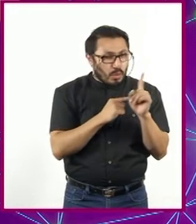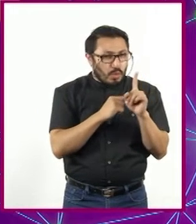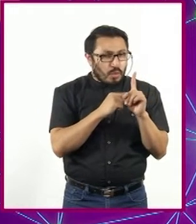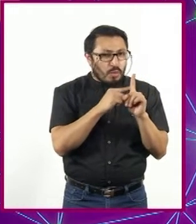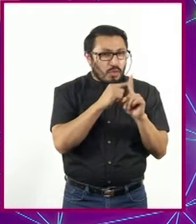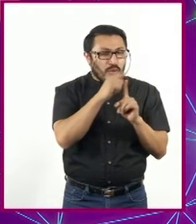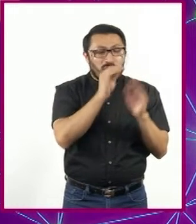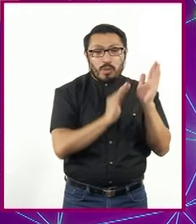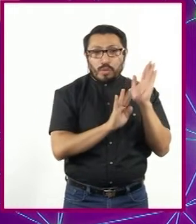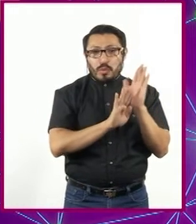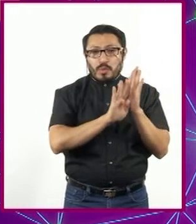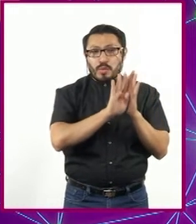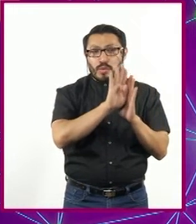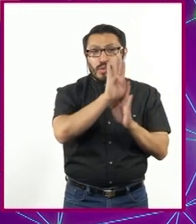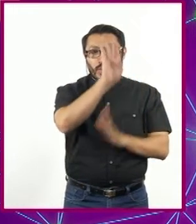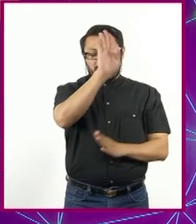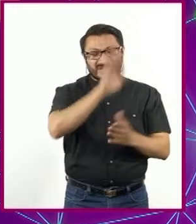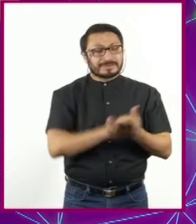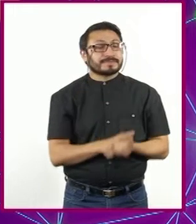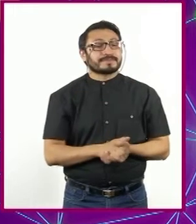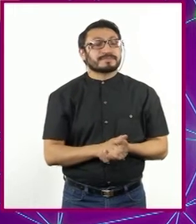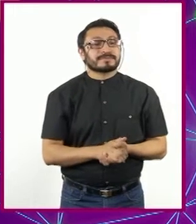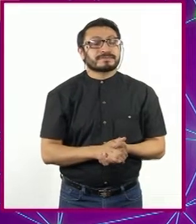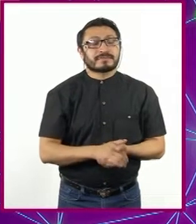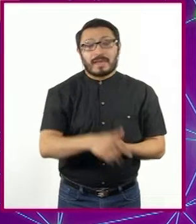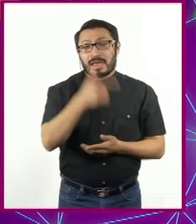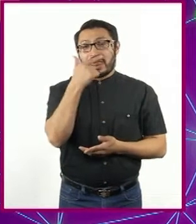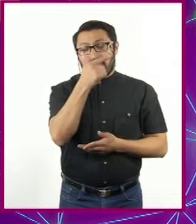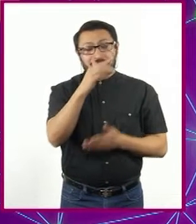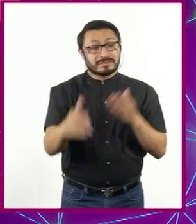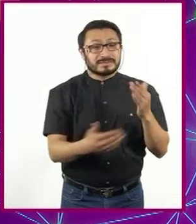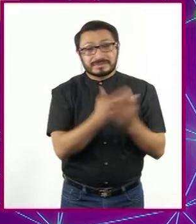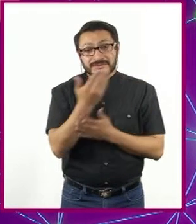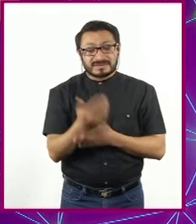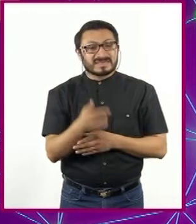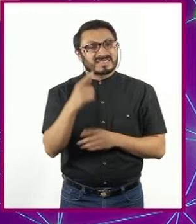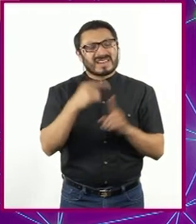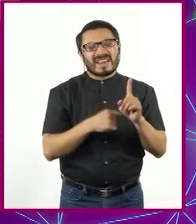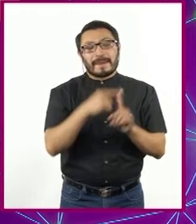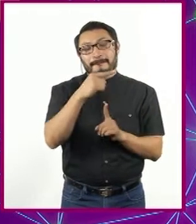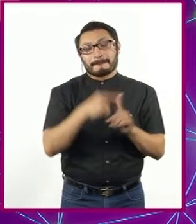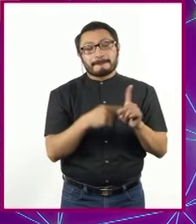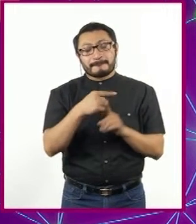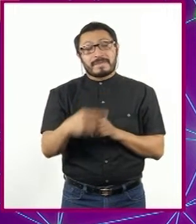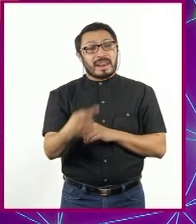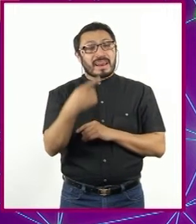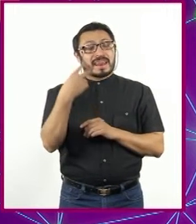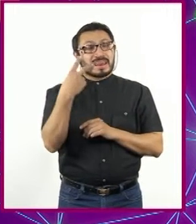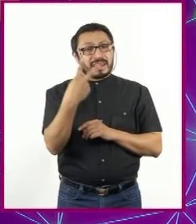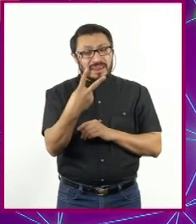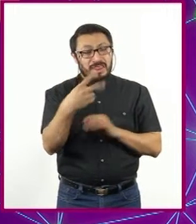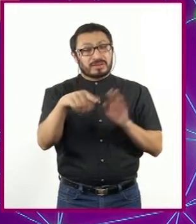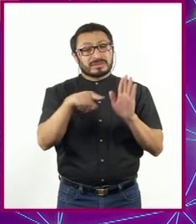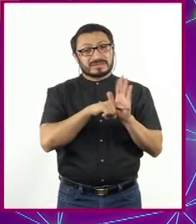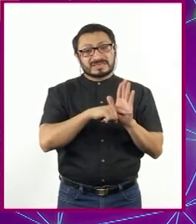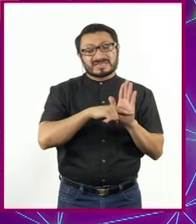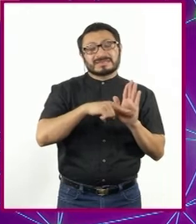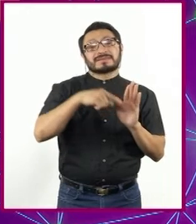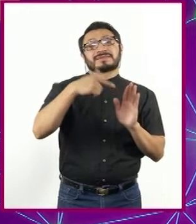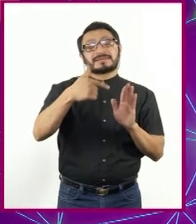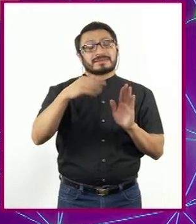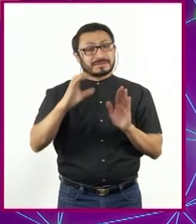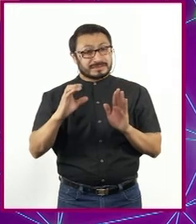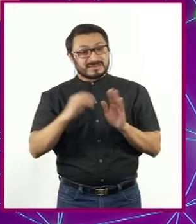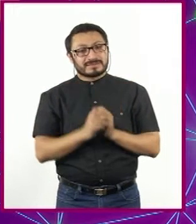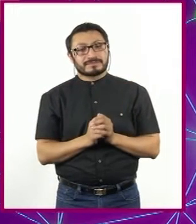temperaturas que ascendieron. A las 7 de la mañana, la temperatura era de 2 grados bajo cero.